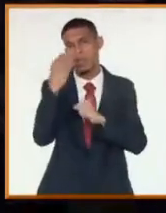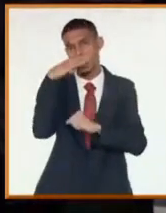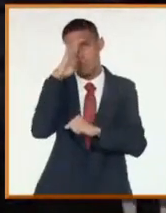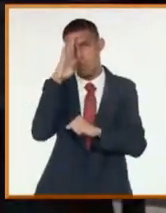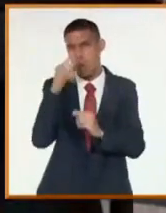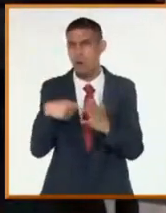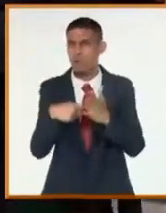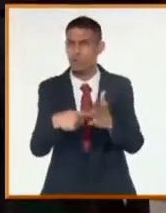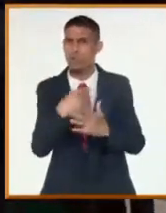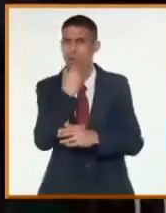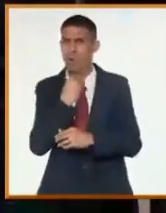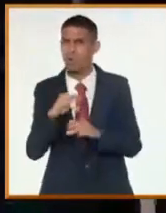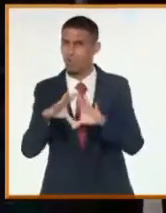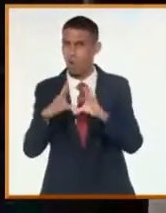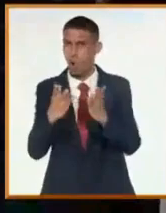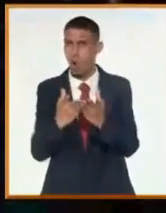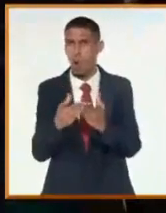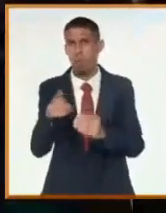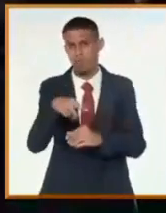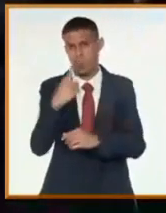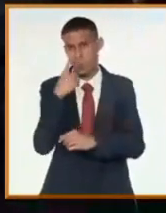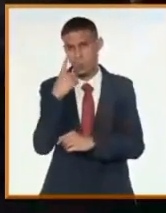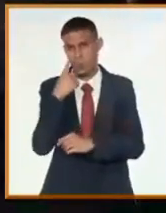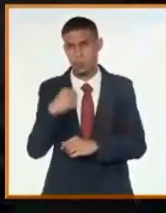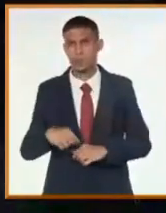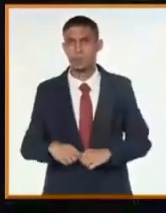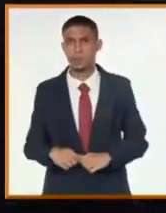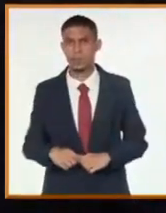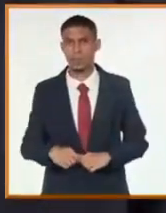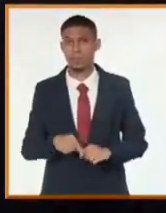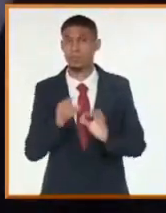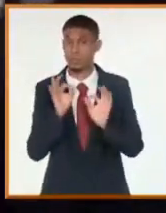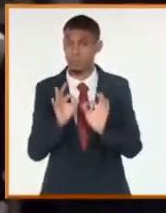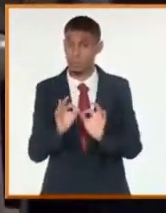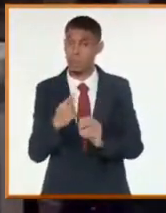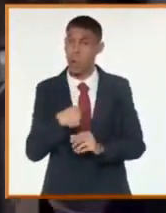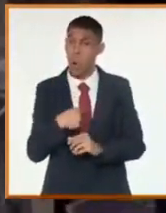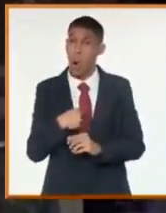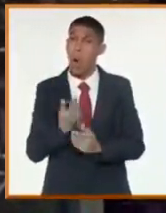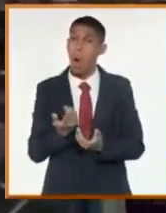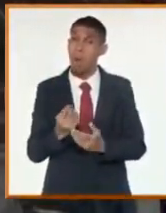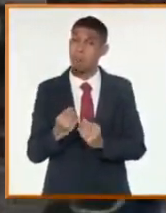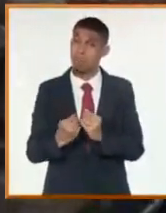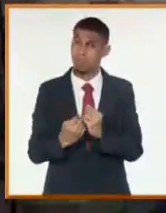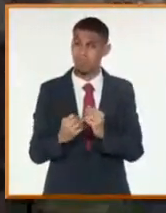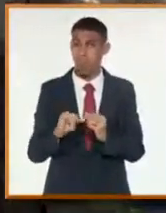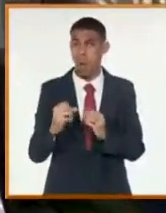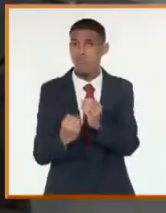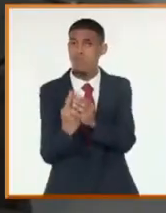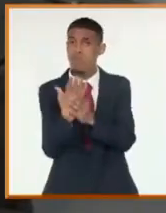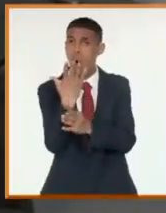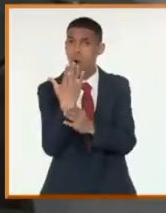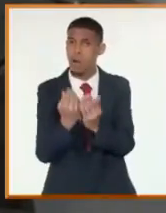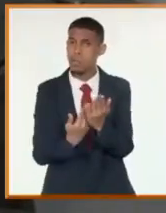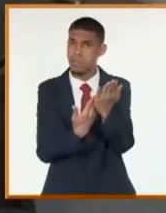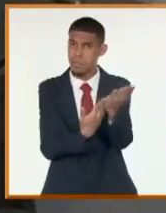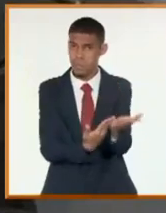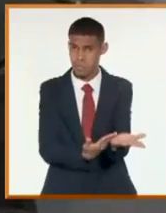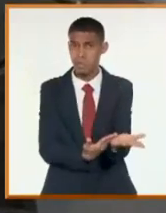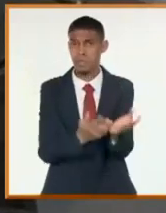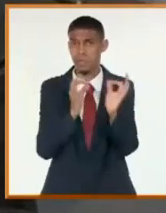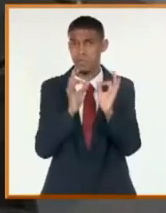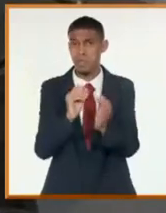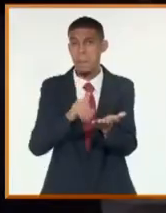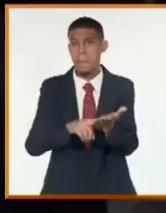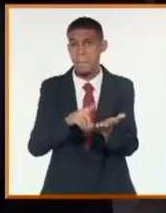todos ellos muy conocidos. Por lo tanto, haber también tenido la oportunidad de rendir un tributo al